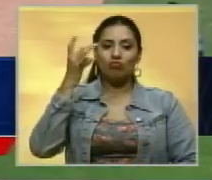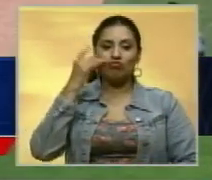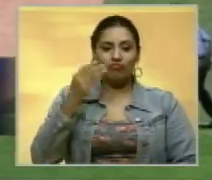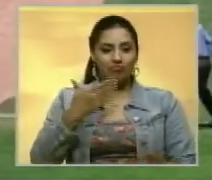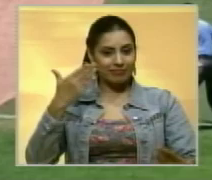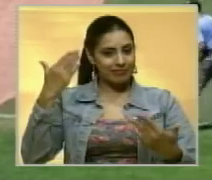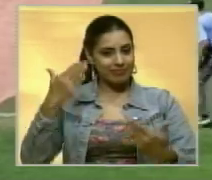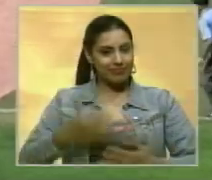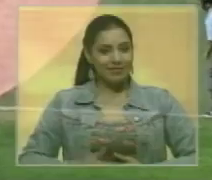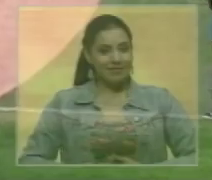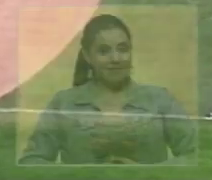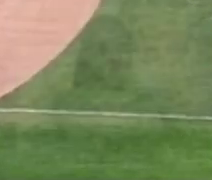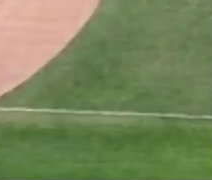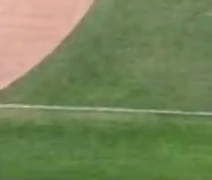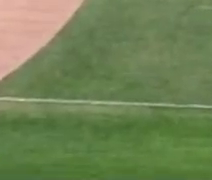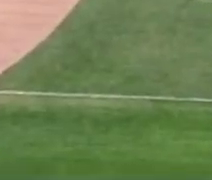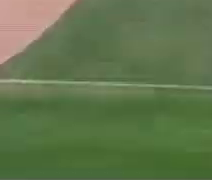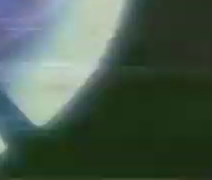Chittadini.